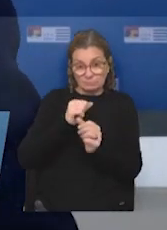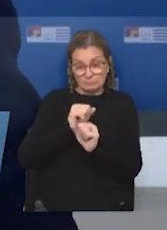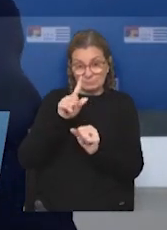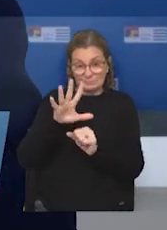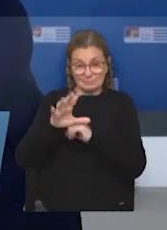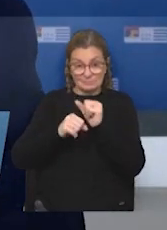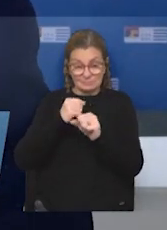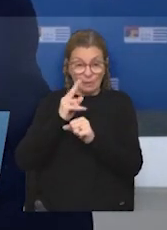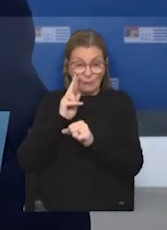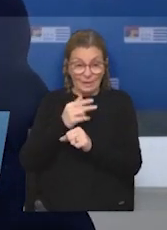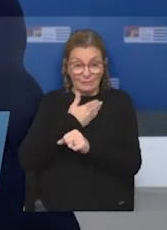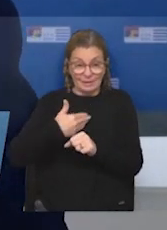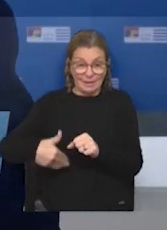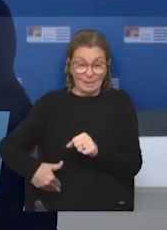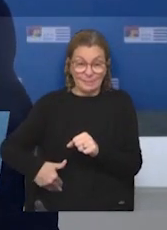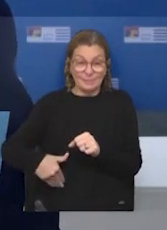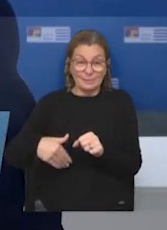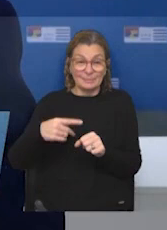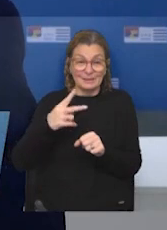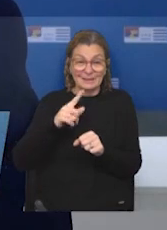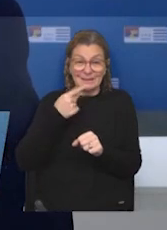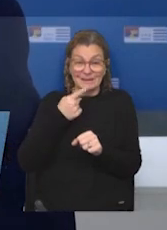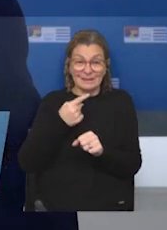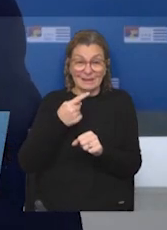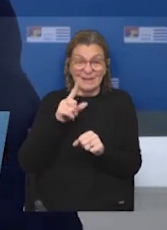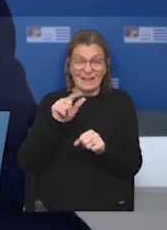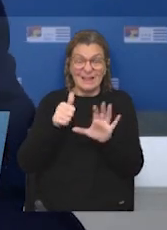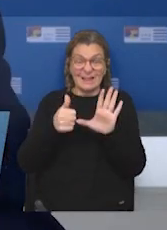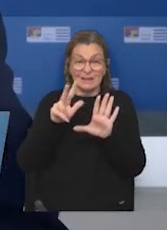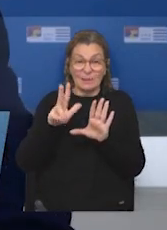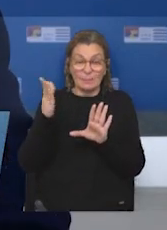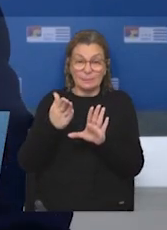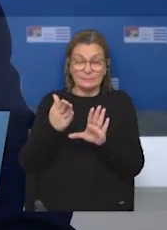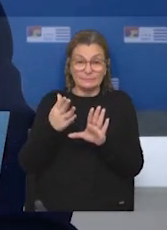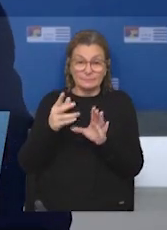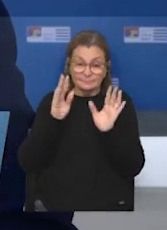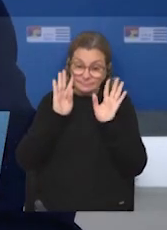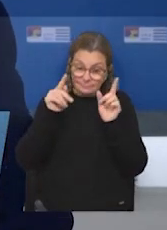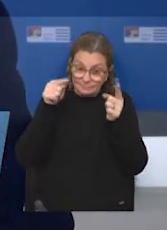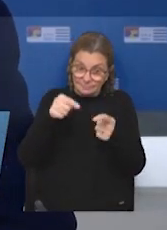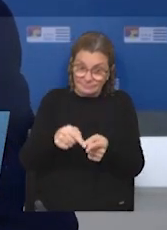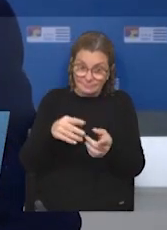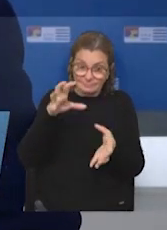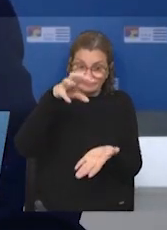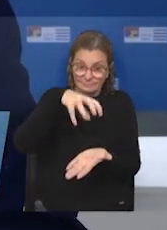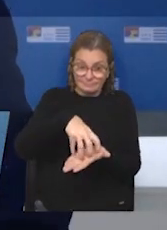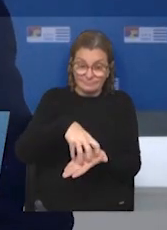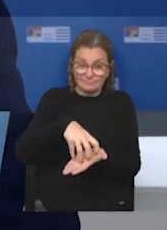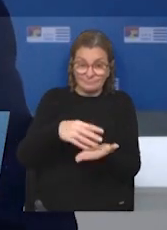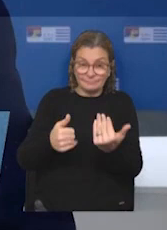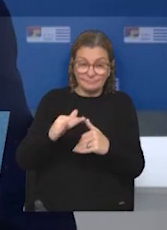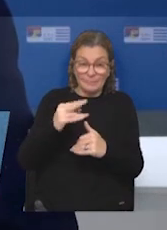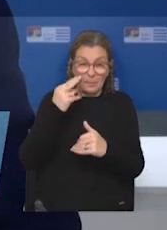15 años del frente amplio los salarios aumentaron 63 pero se puso especial atención en los sectores con